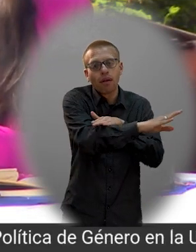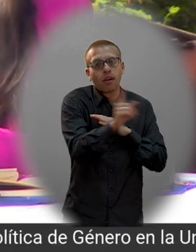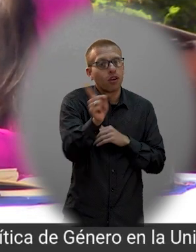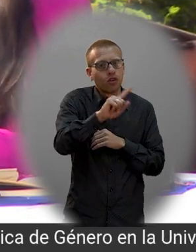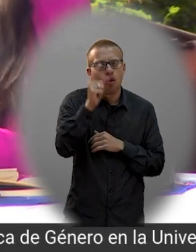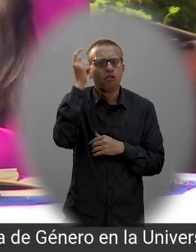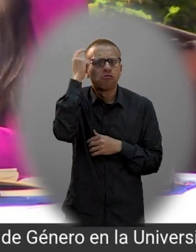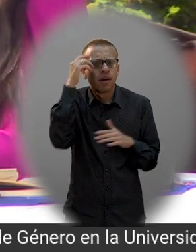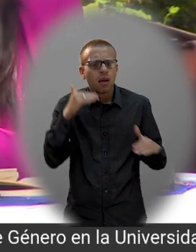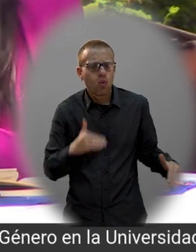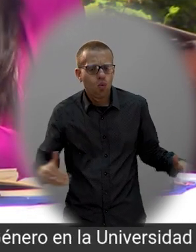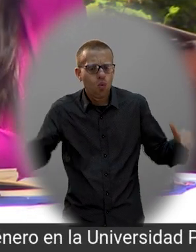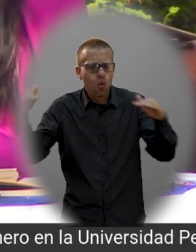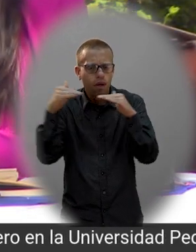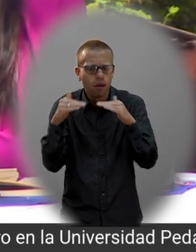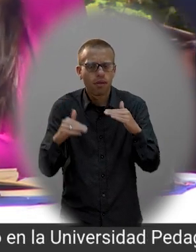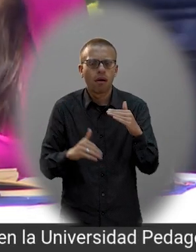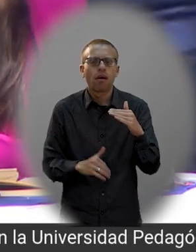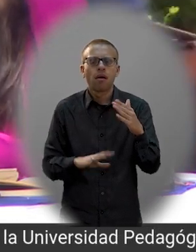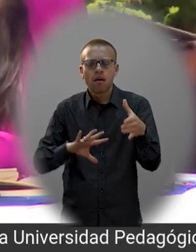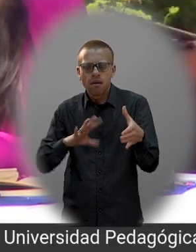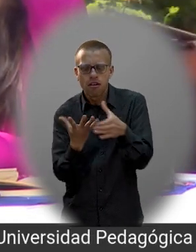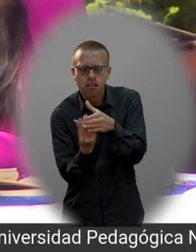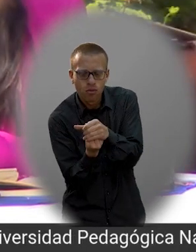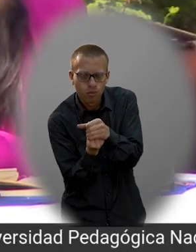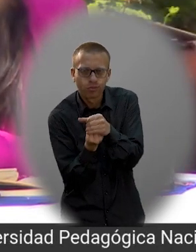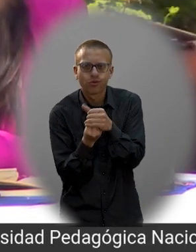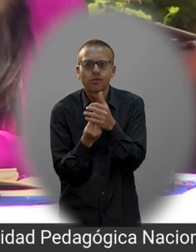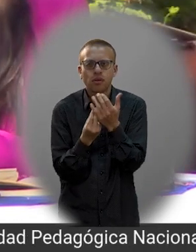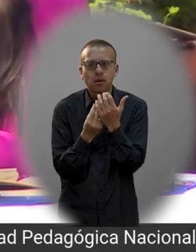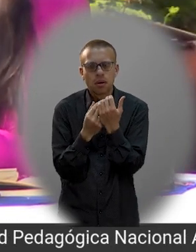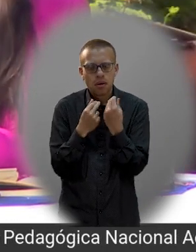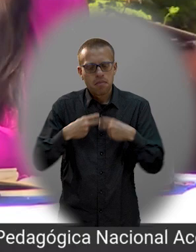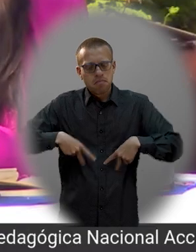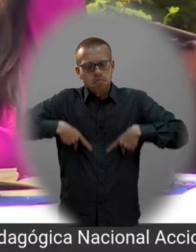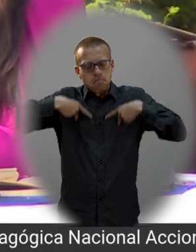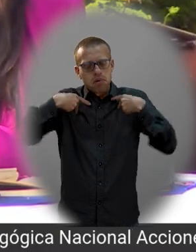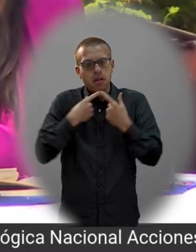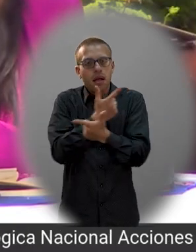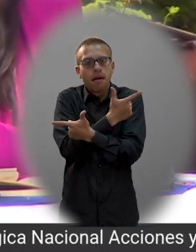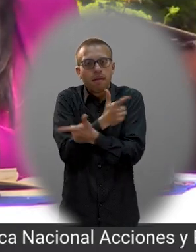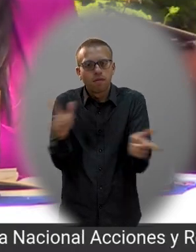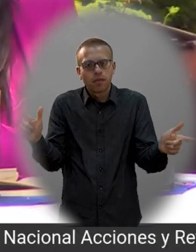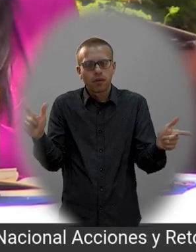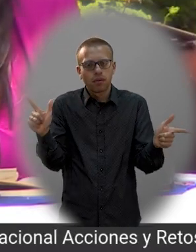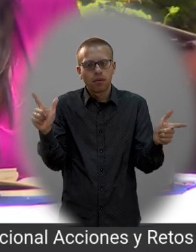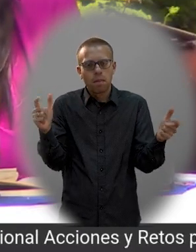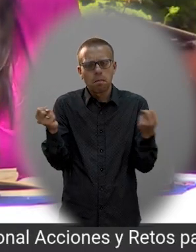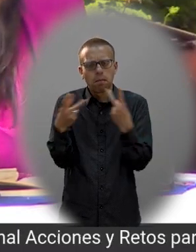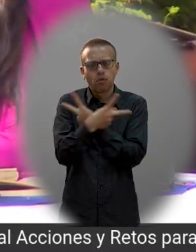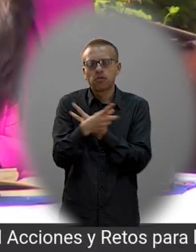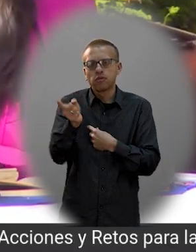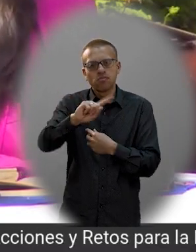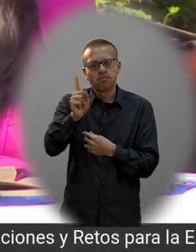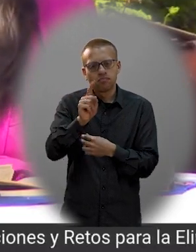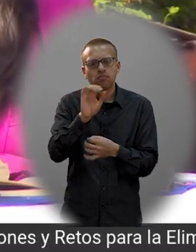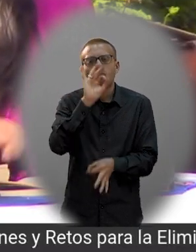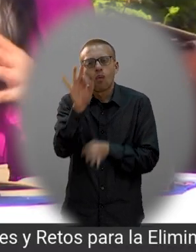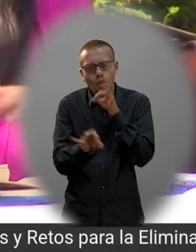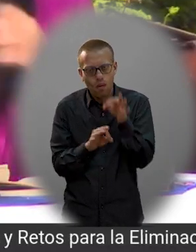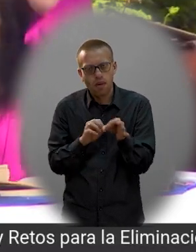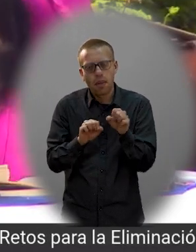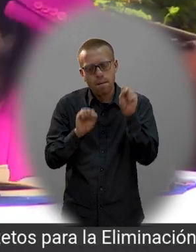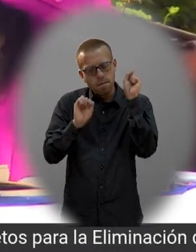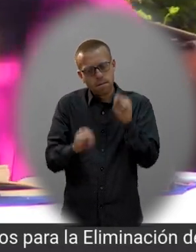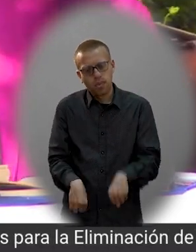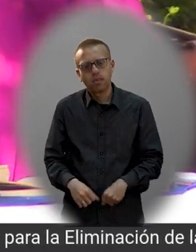que pensar la posibilidad de vivir una vida libre de violencias y de vivir una vida de cuidado sea posible. Y